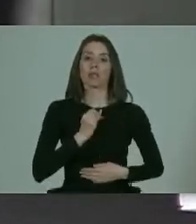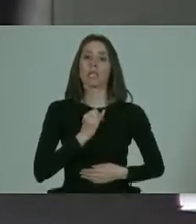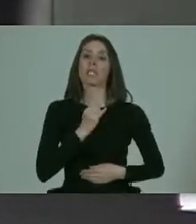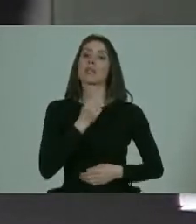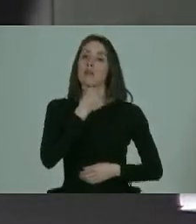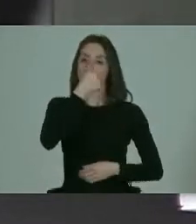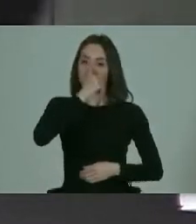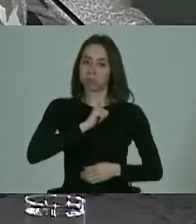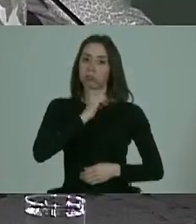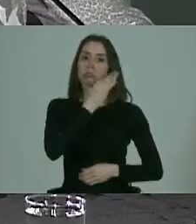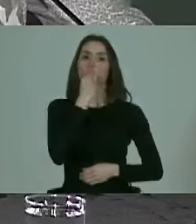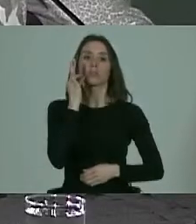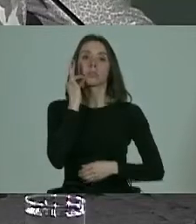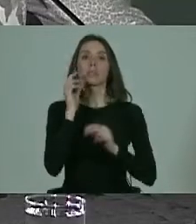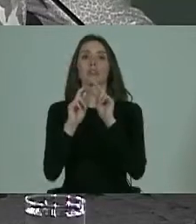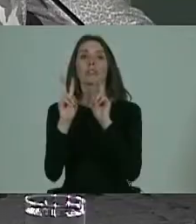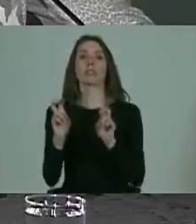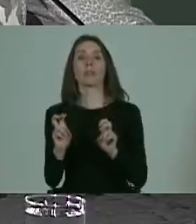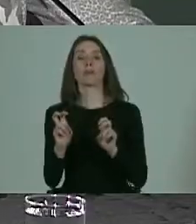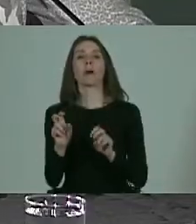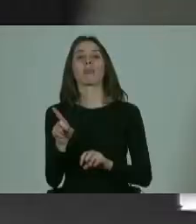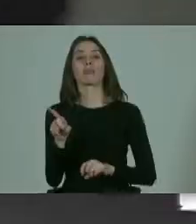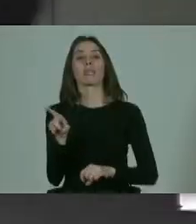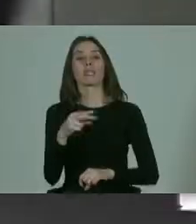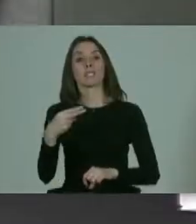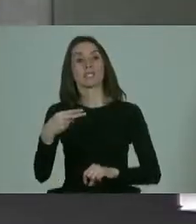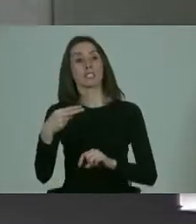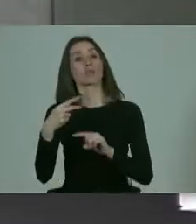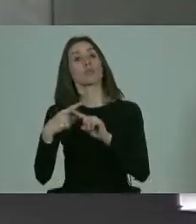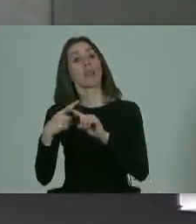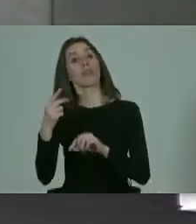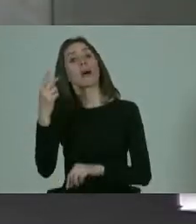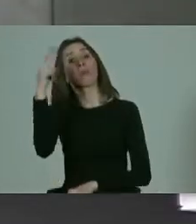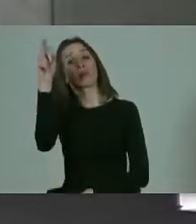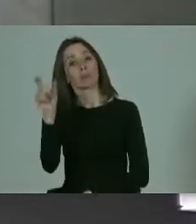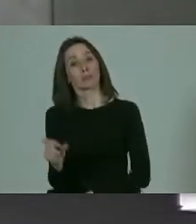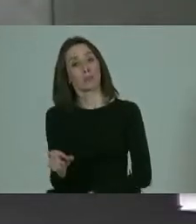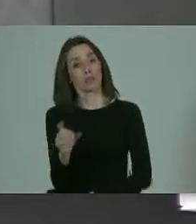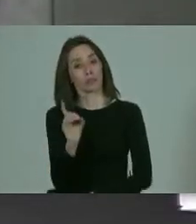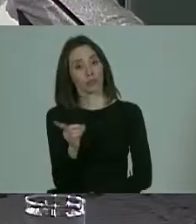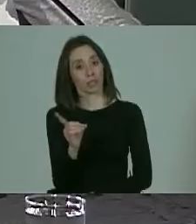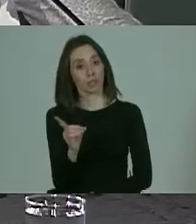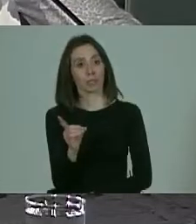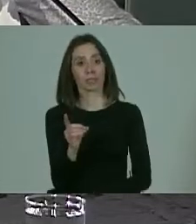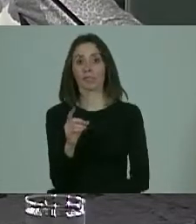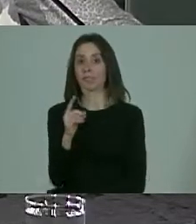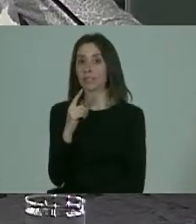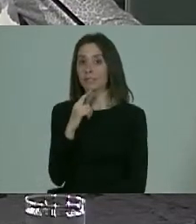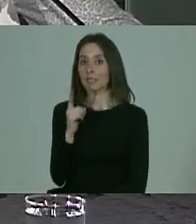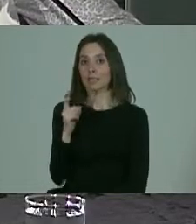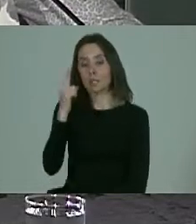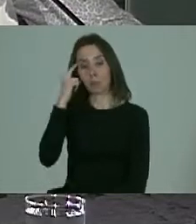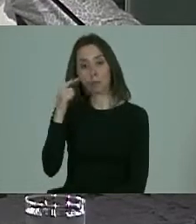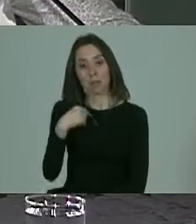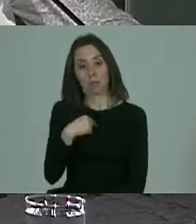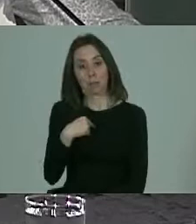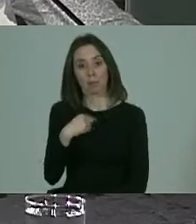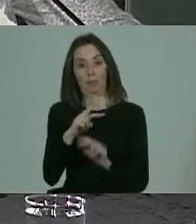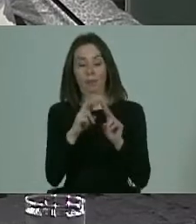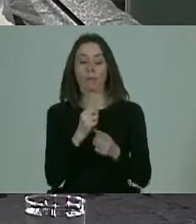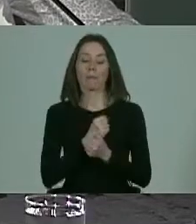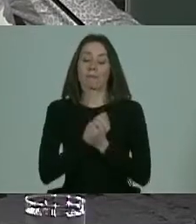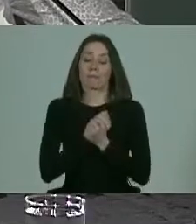con respecto a la sexualidad en las personas con discapacidad bien para mí es un tema apasionante